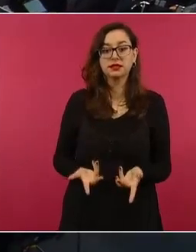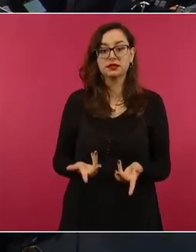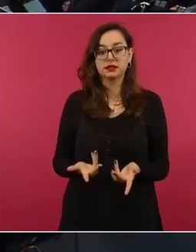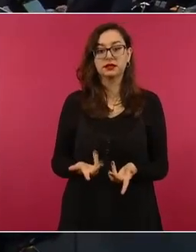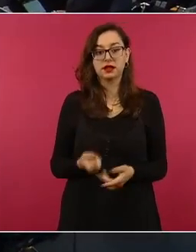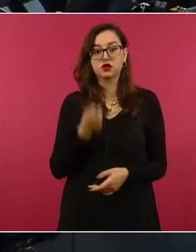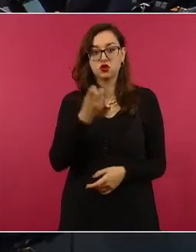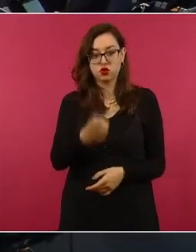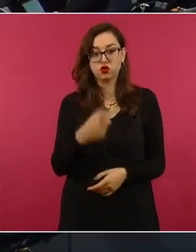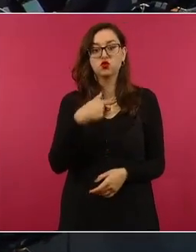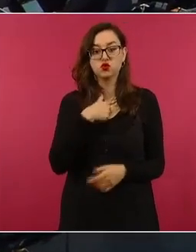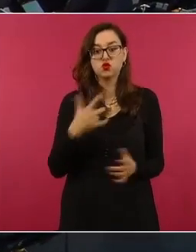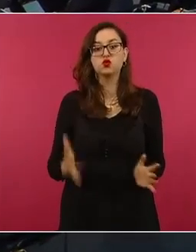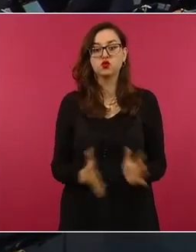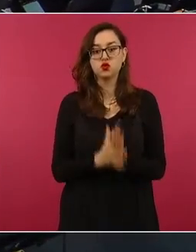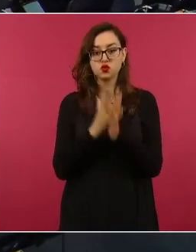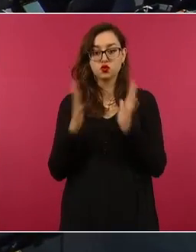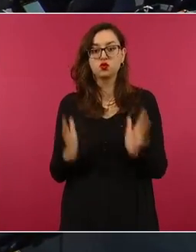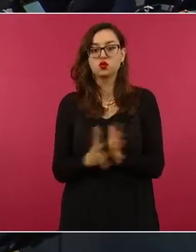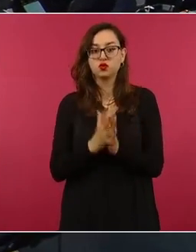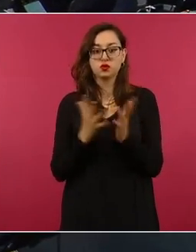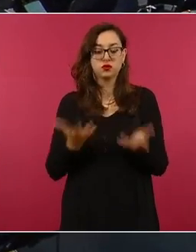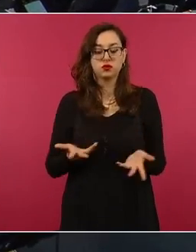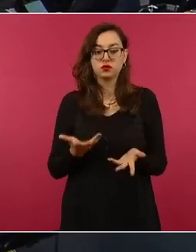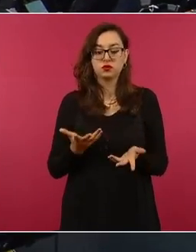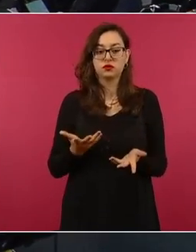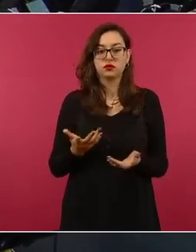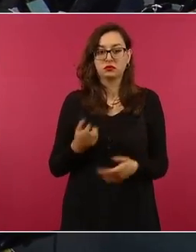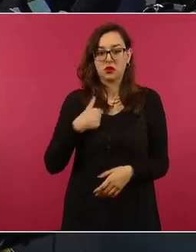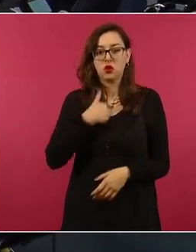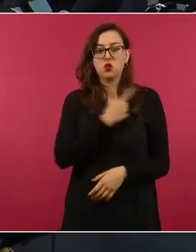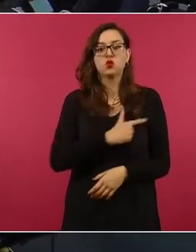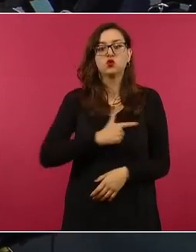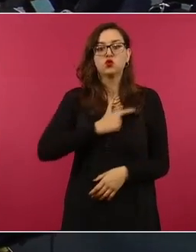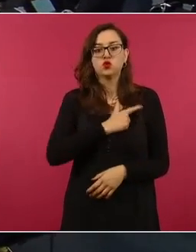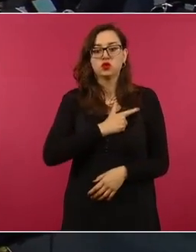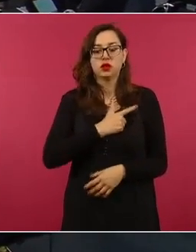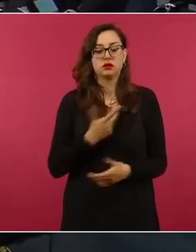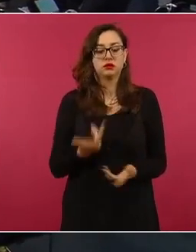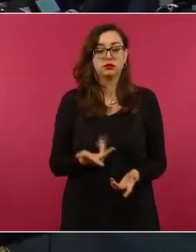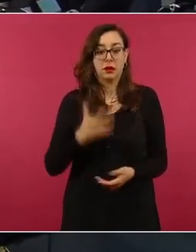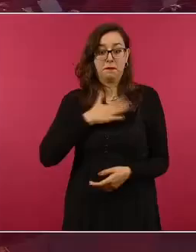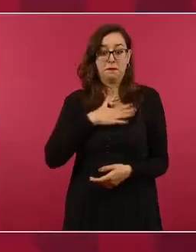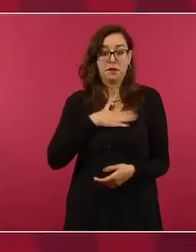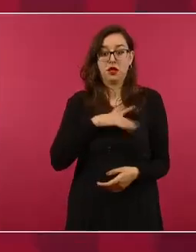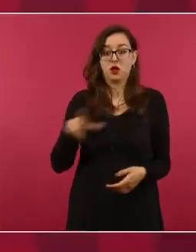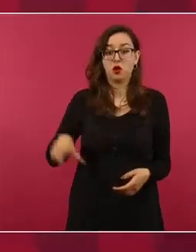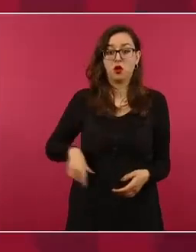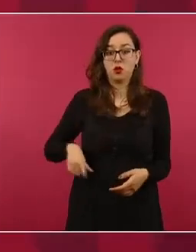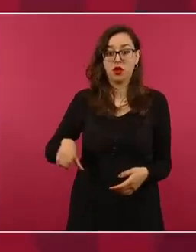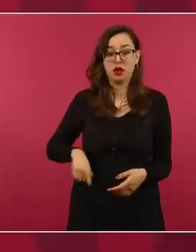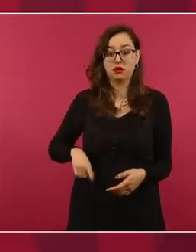que no predominen los hombres. Hay secretarías en donde